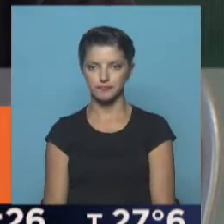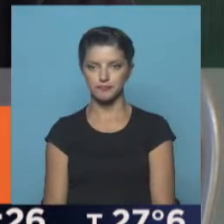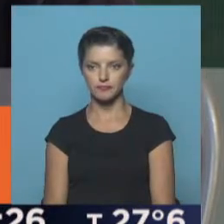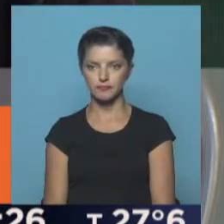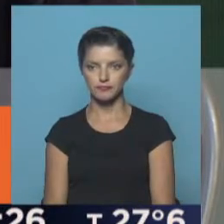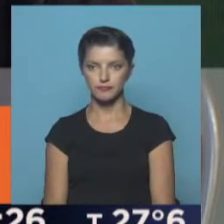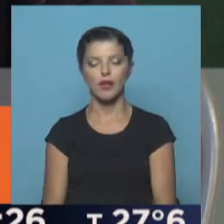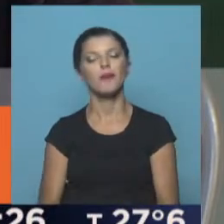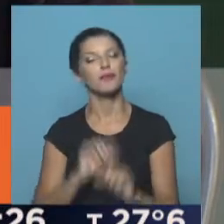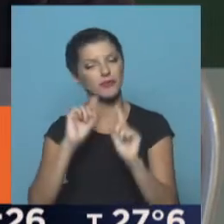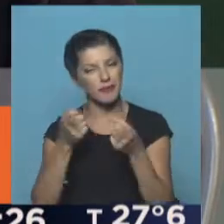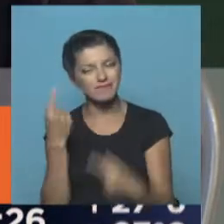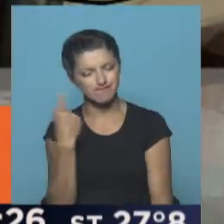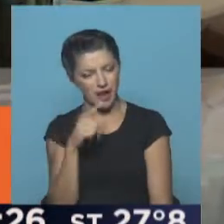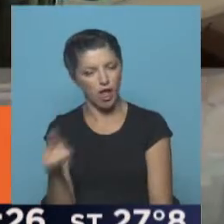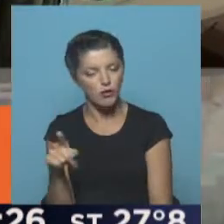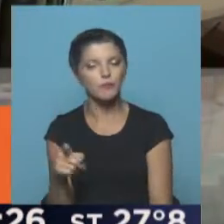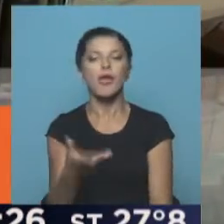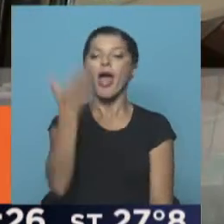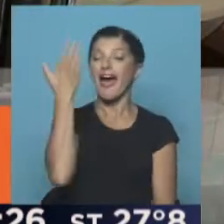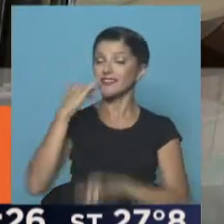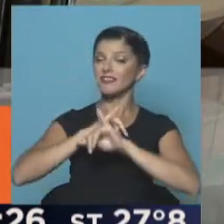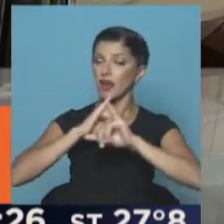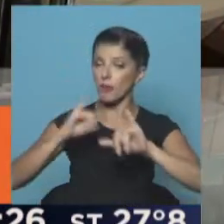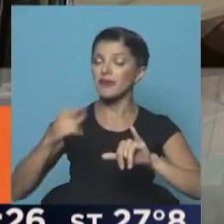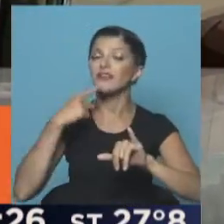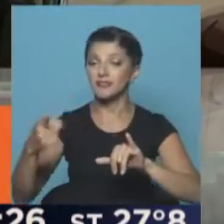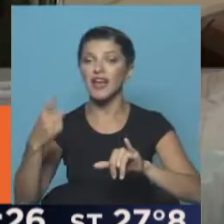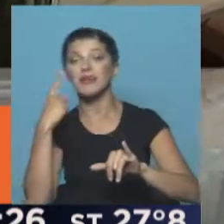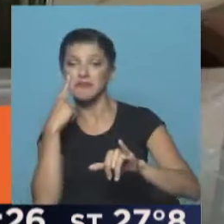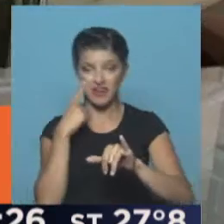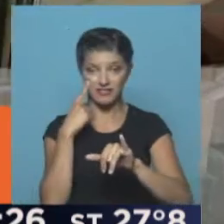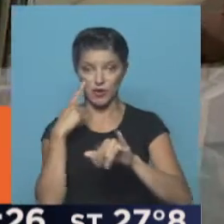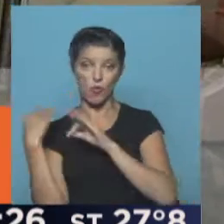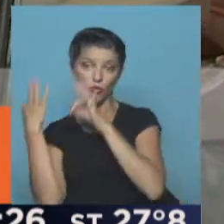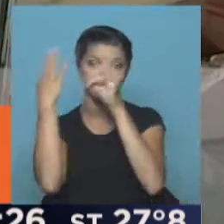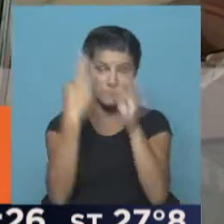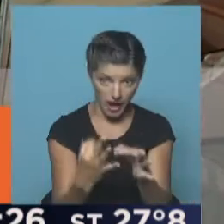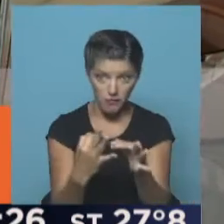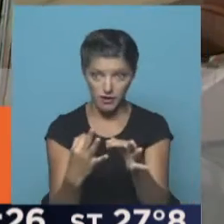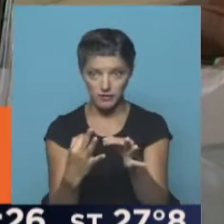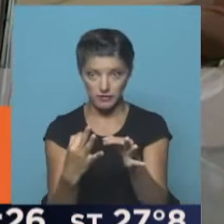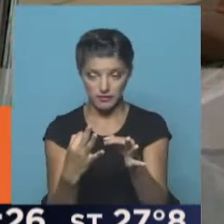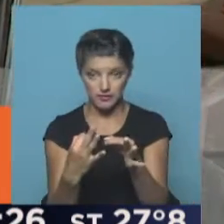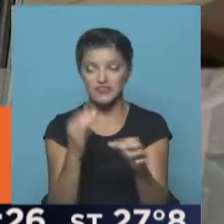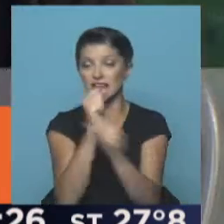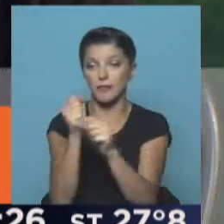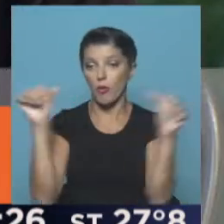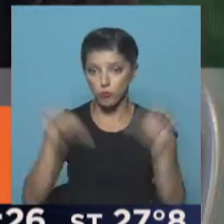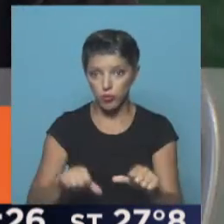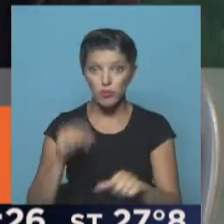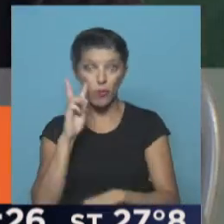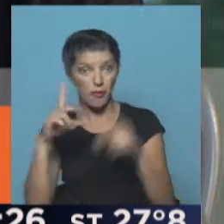la campaña el argumento de los inmigrantes que van a quitar el trabajo inglés y cuando los números de desempleo no llegan al 5%,